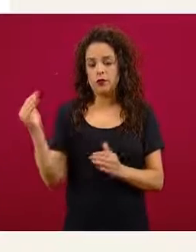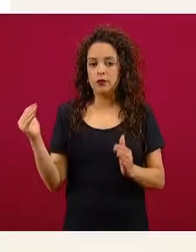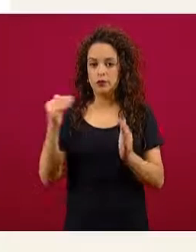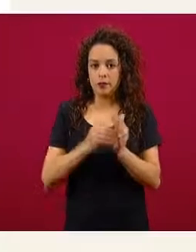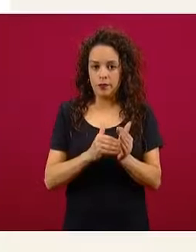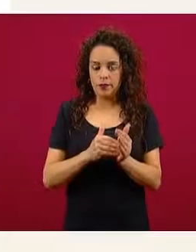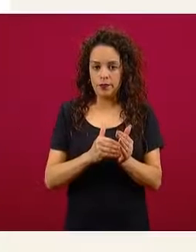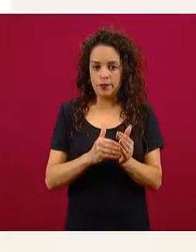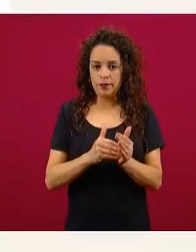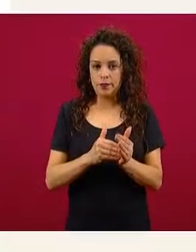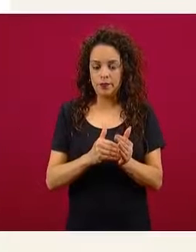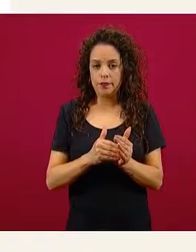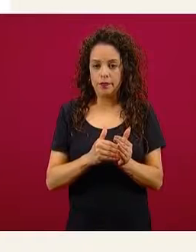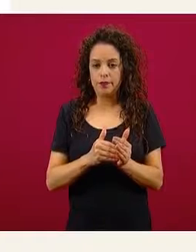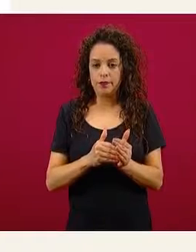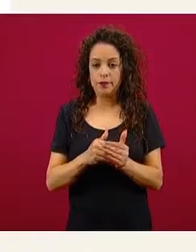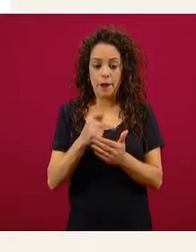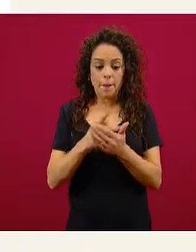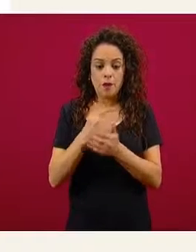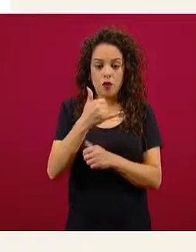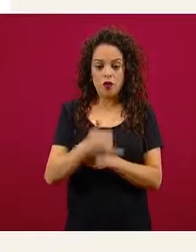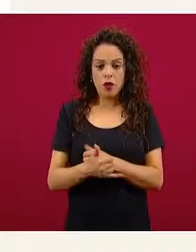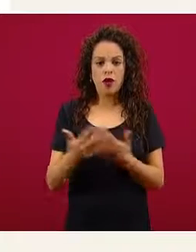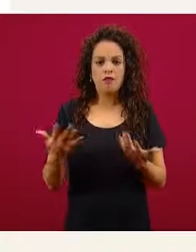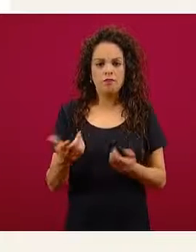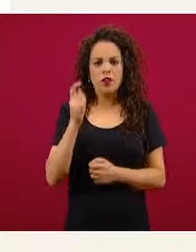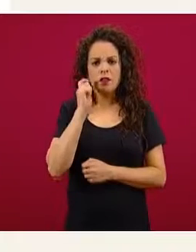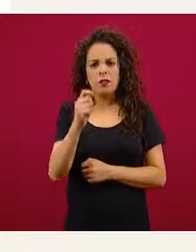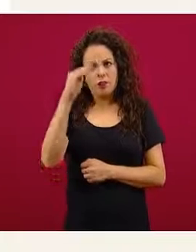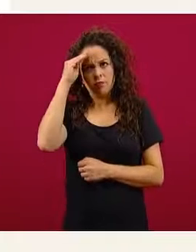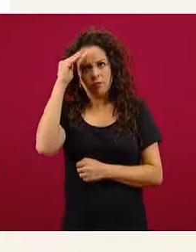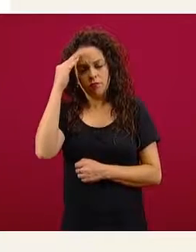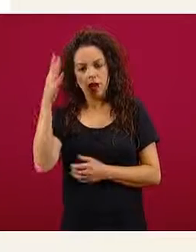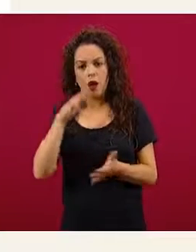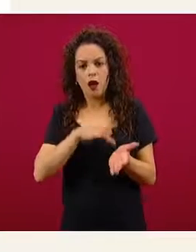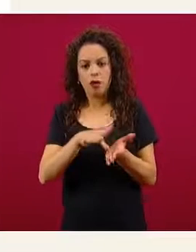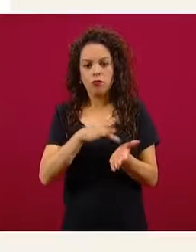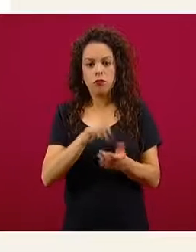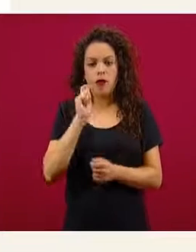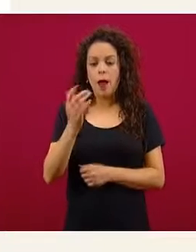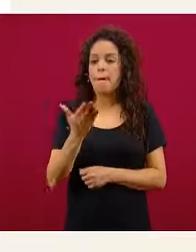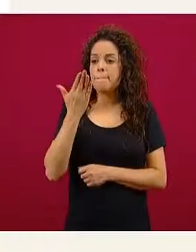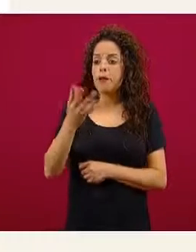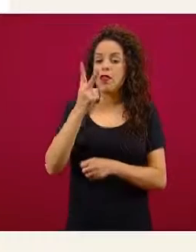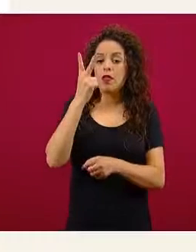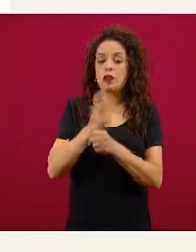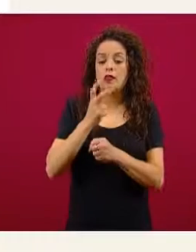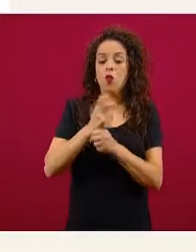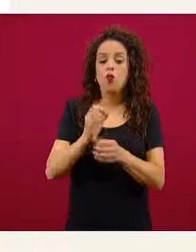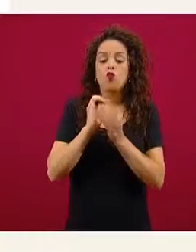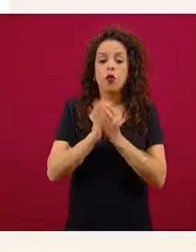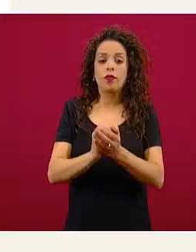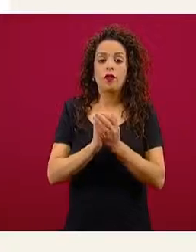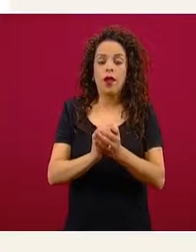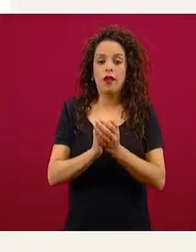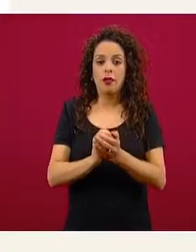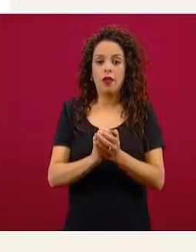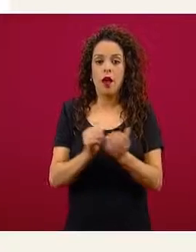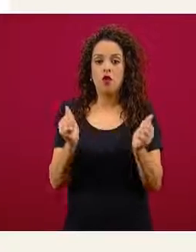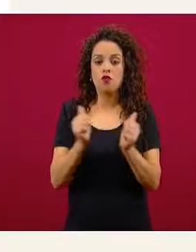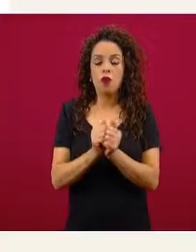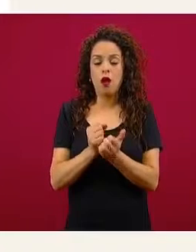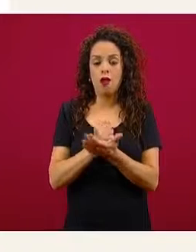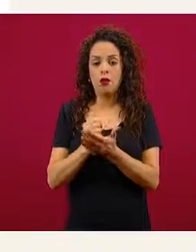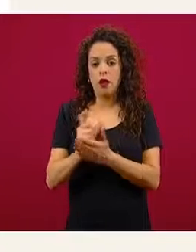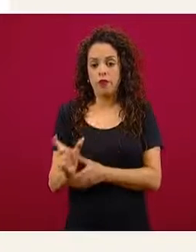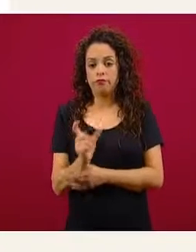La idea y el proyecto es apoyar a las personas que piden segundo microcrédito o segunda tanda con una tarjeta del